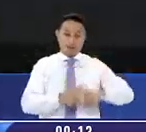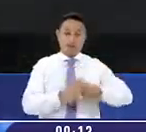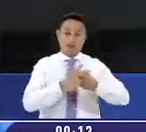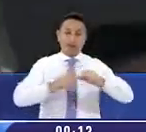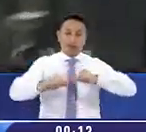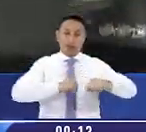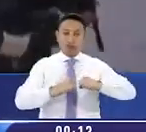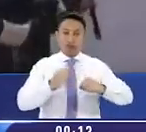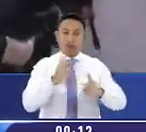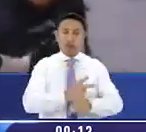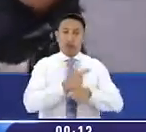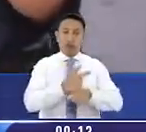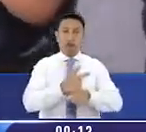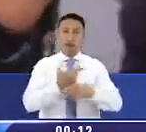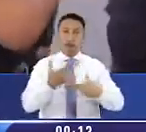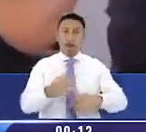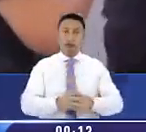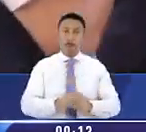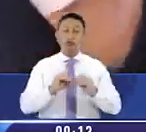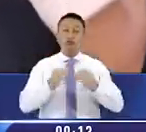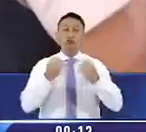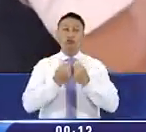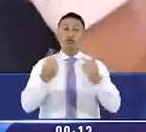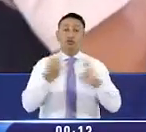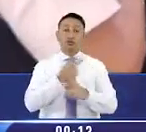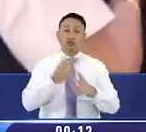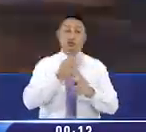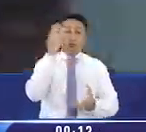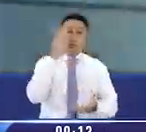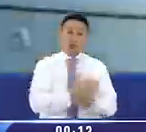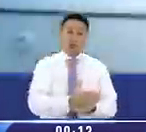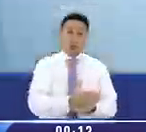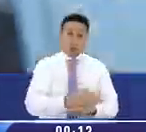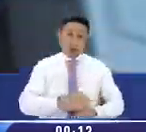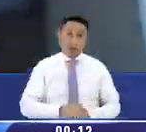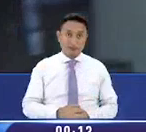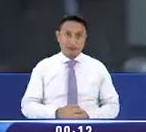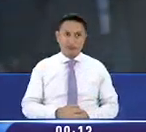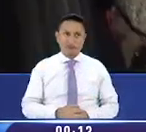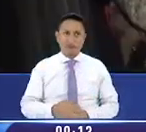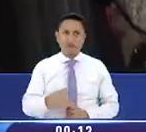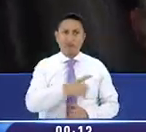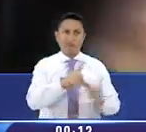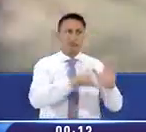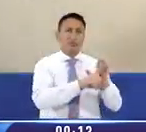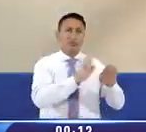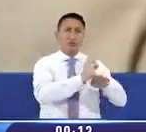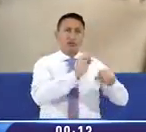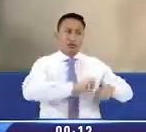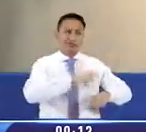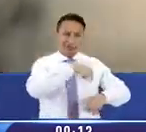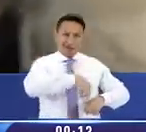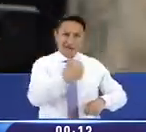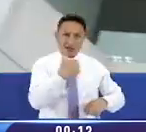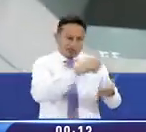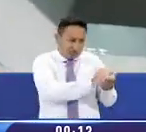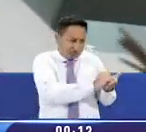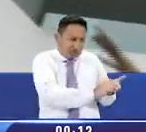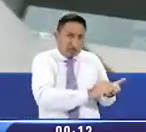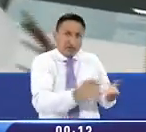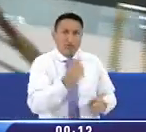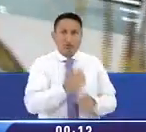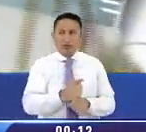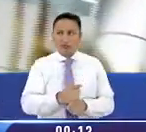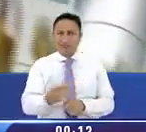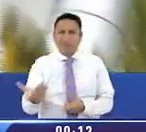para prevenir y erradicar la actividad de organizaciones criminales transnacionales es algo que las leyes ecuatorianas ya lo contemplan. Por ello, la Corte